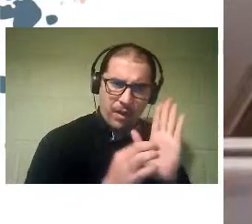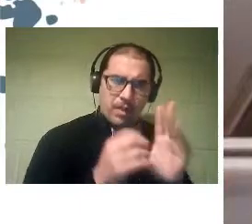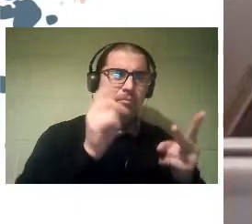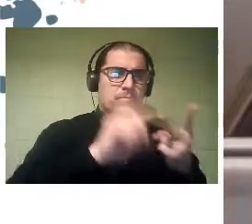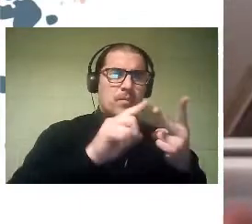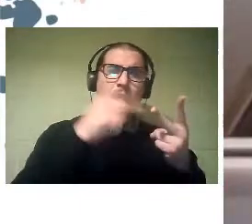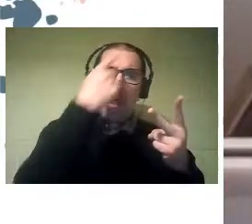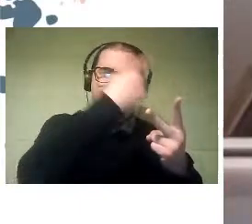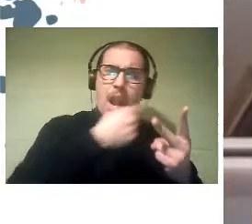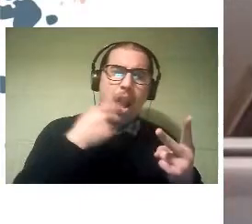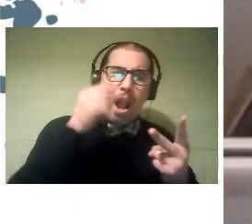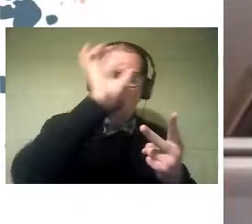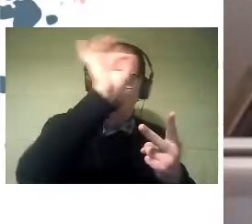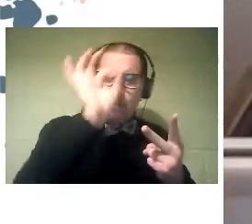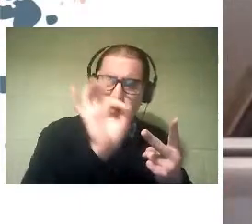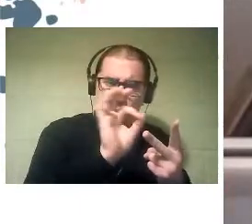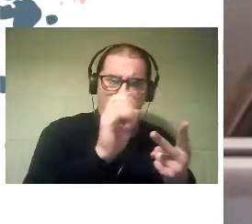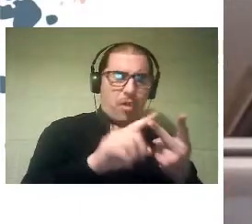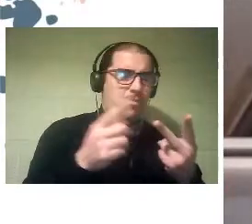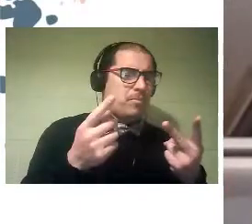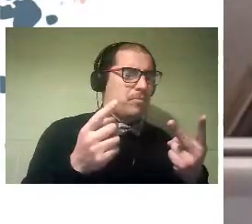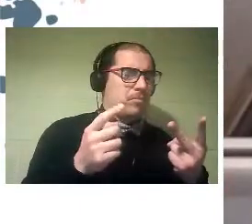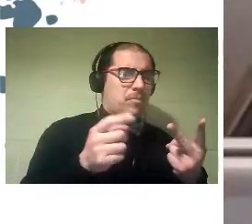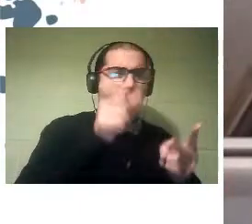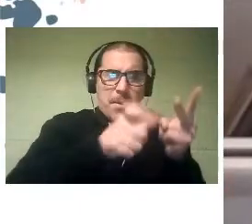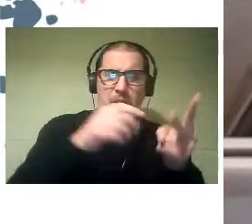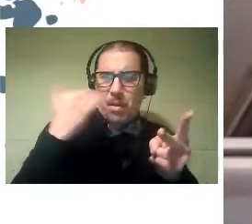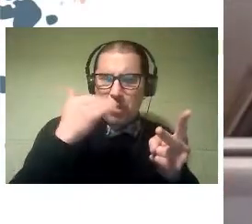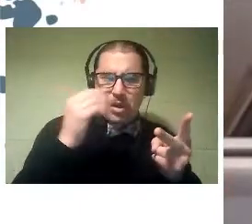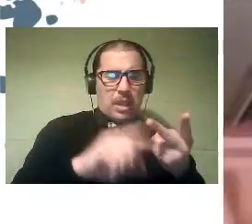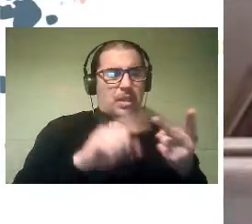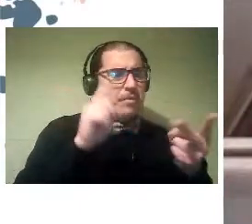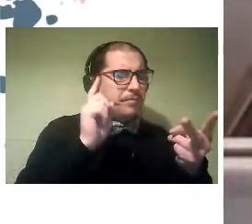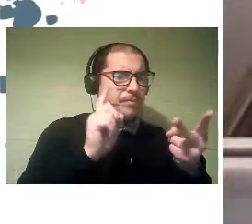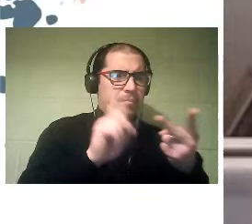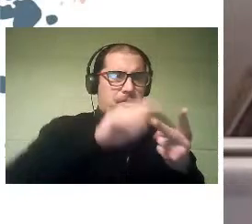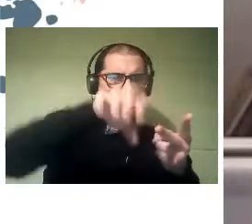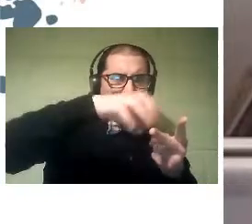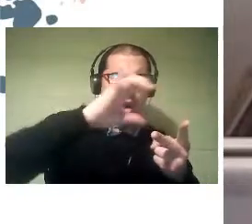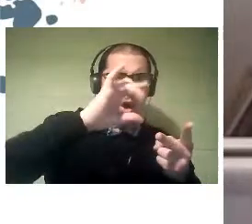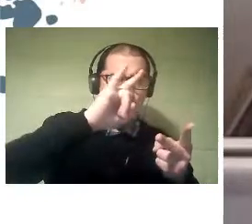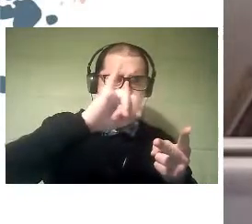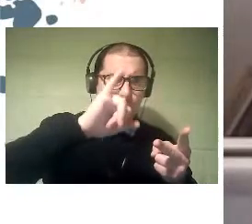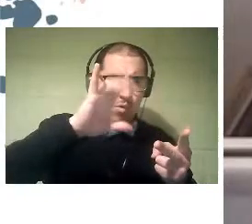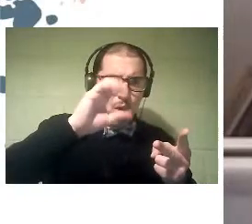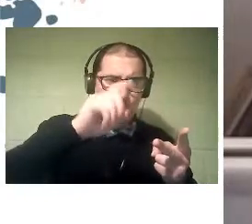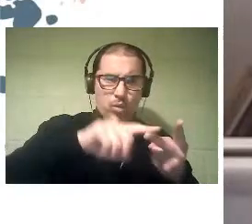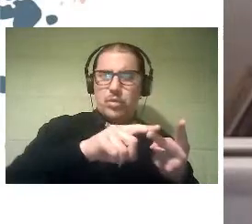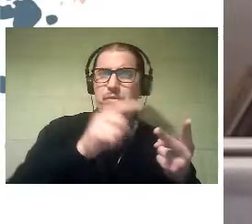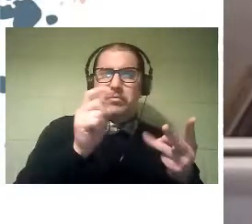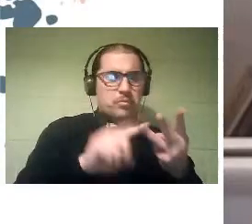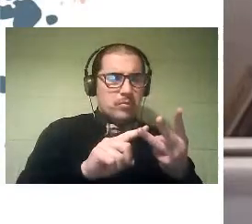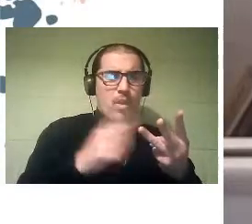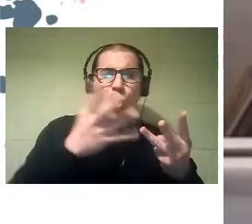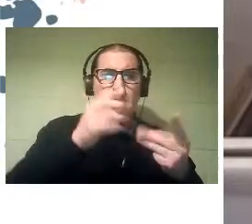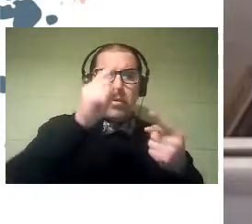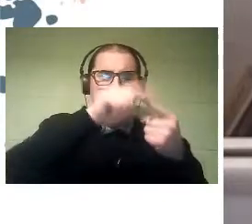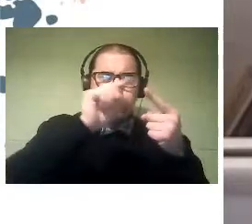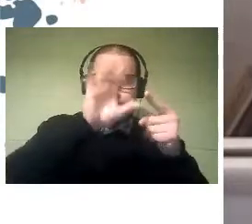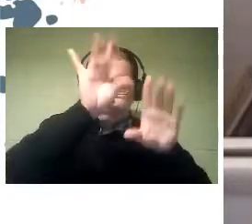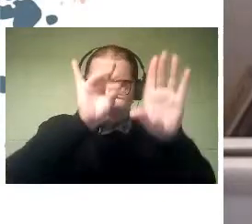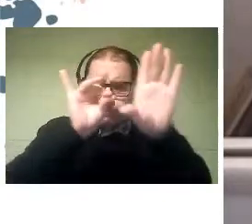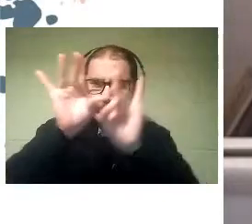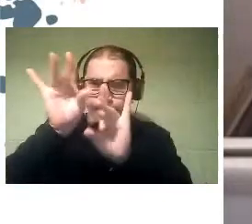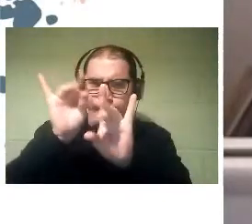los retratos de algunos personajes importantes de la ciudad del Cusco de finales del siglo XVII, cómo se refleja